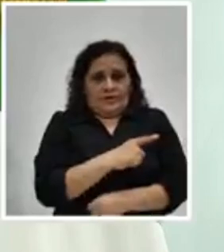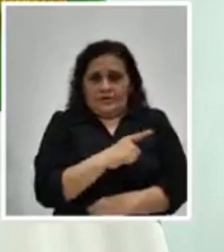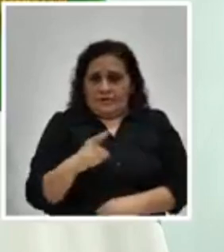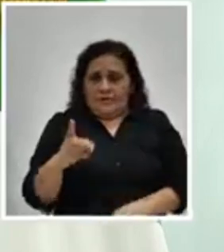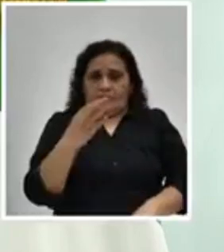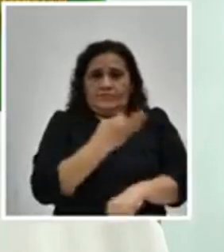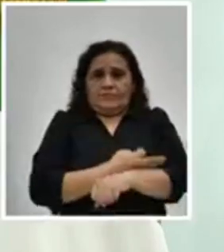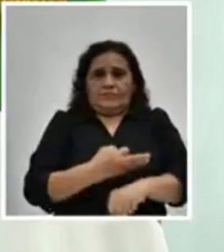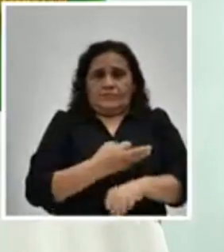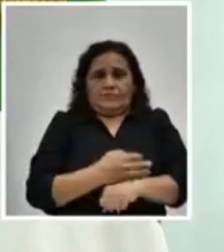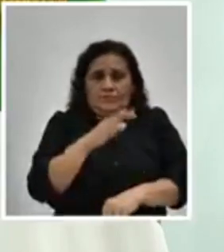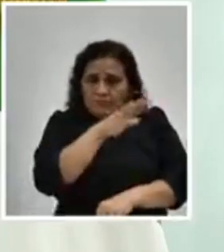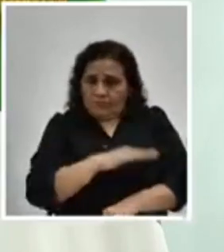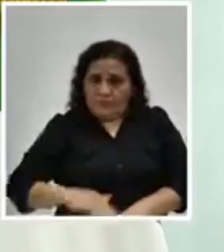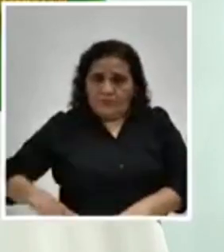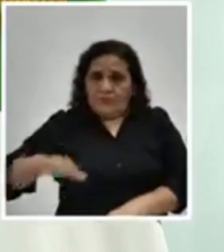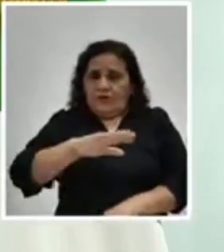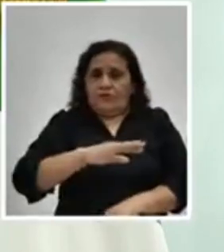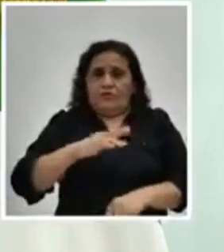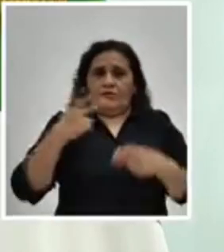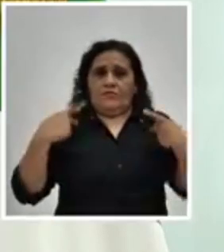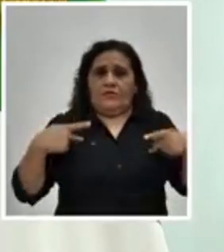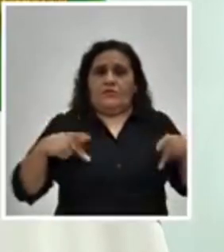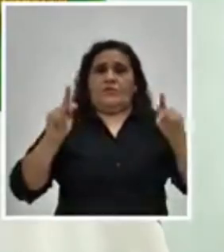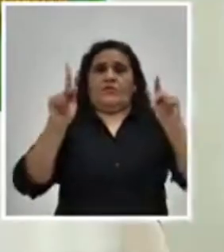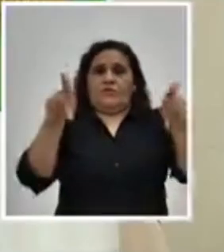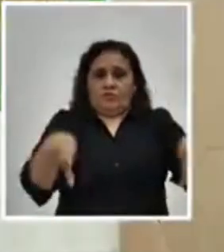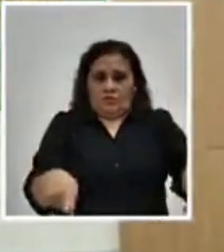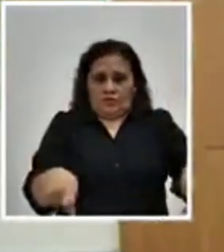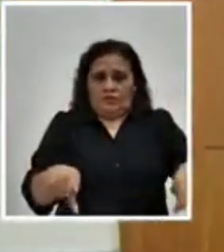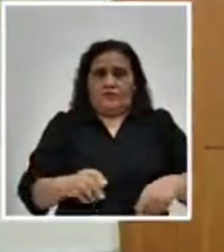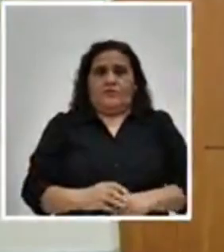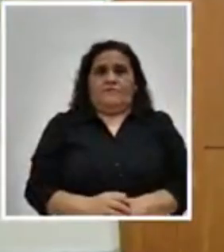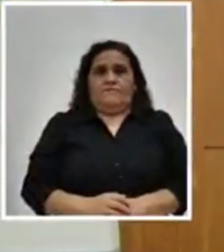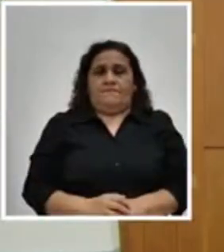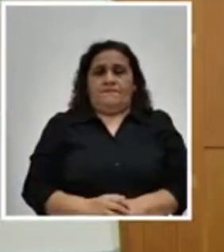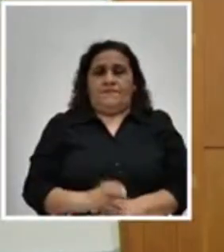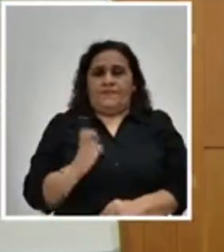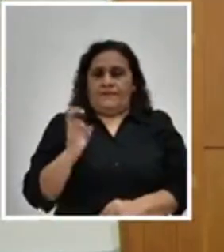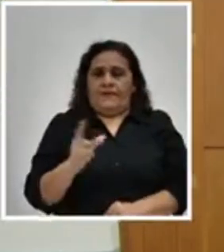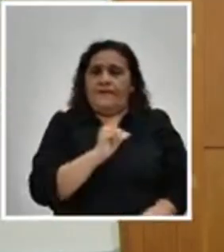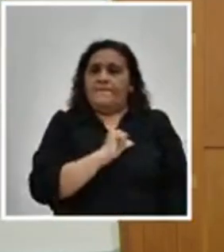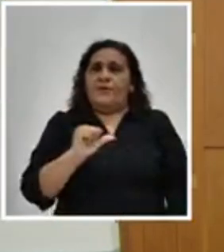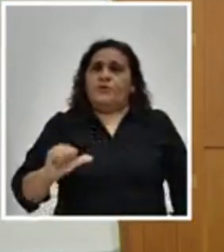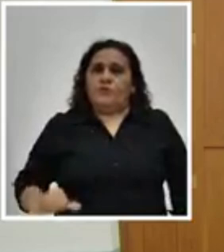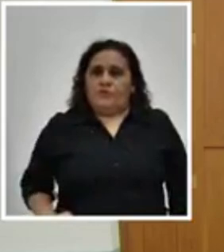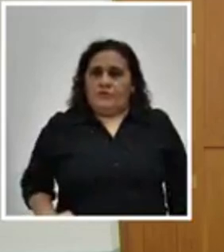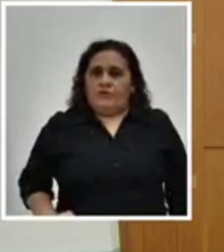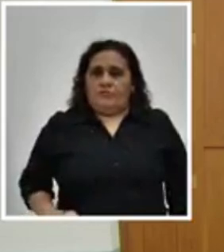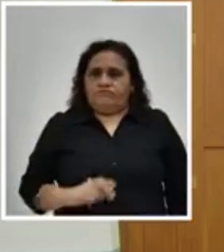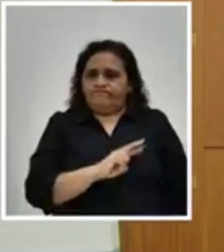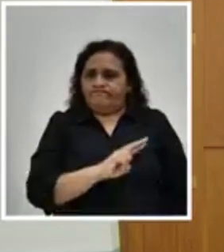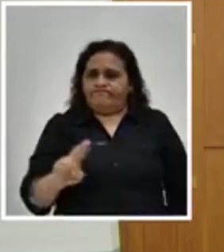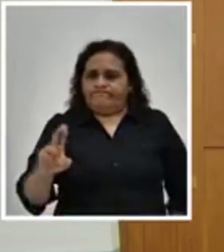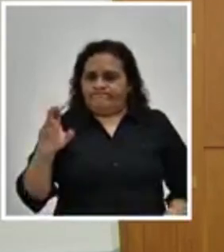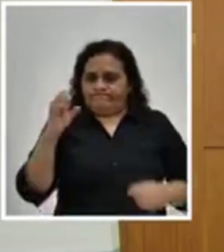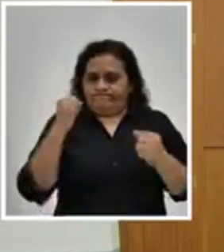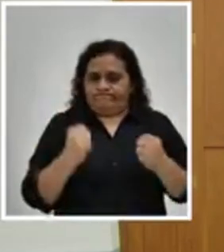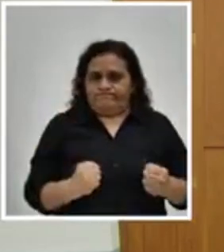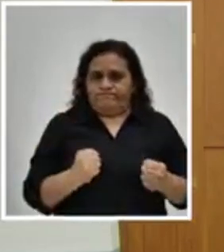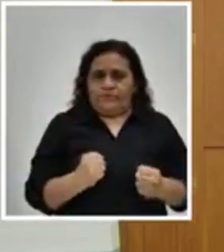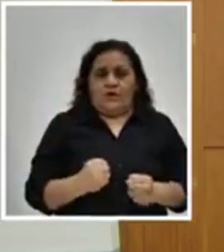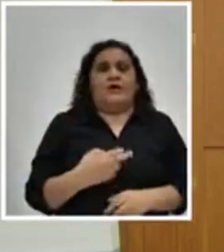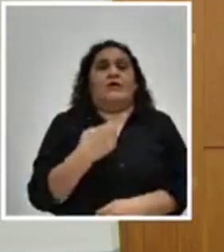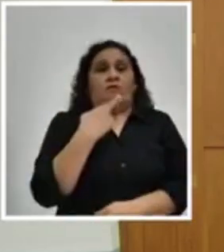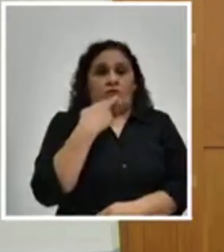oportunidad para todos los nuestros. Esta administración municipal refrenda su compromiso con los